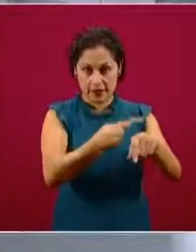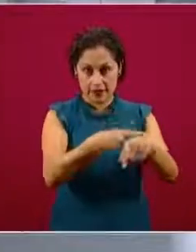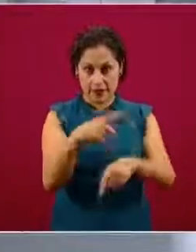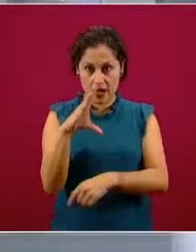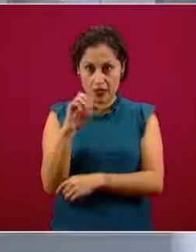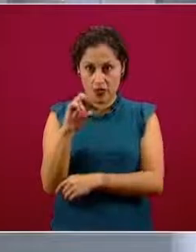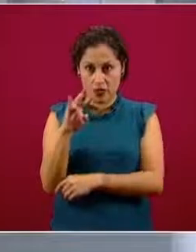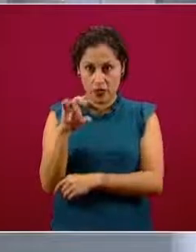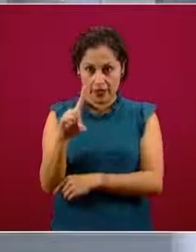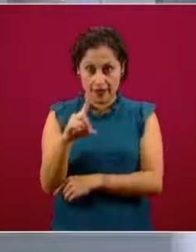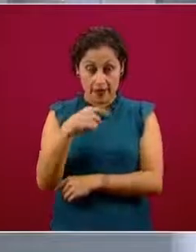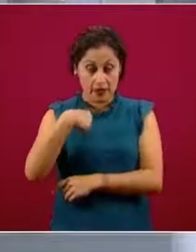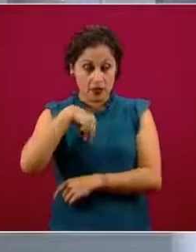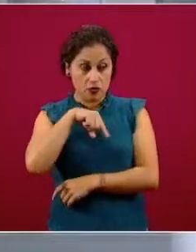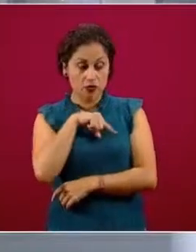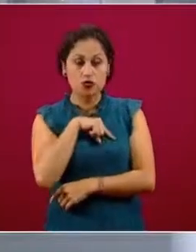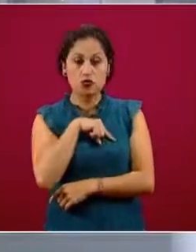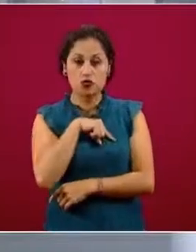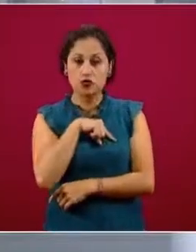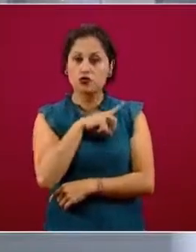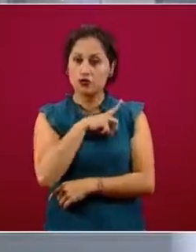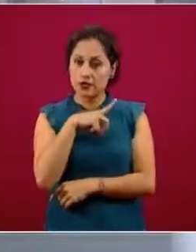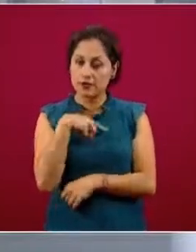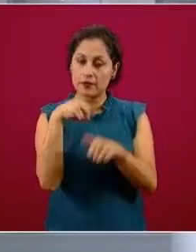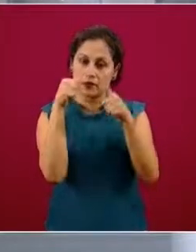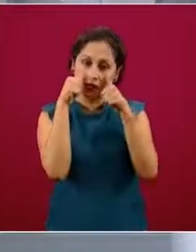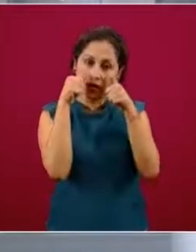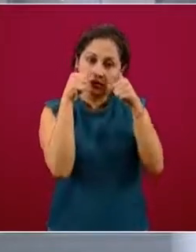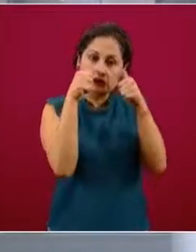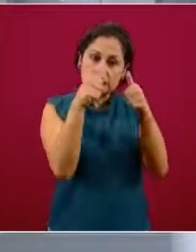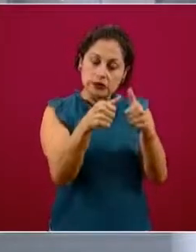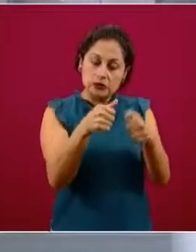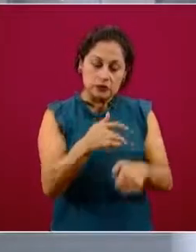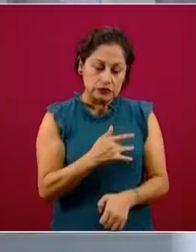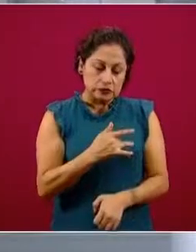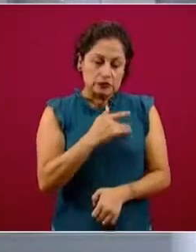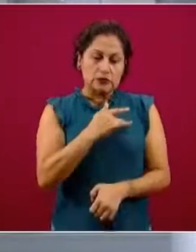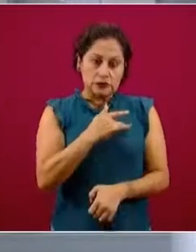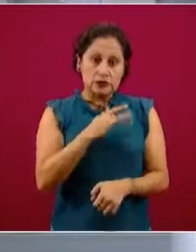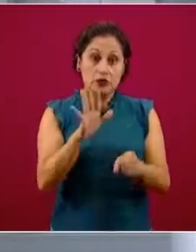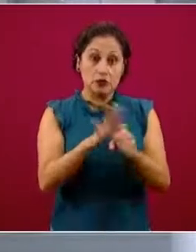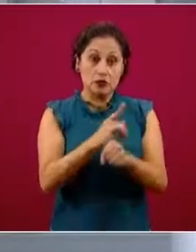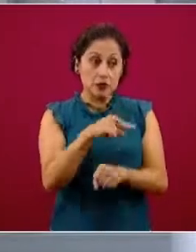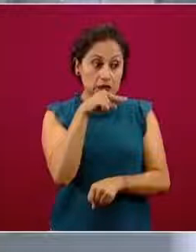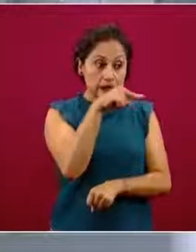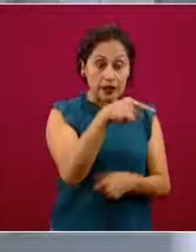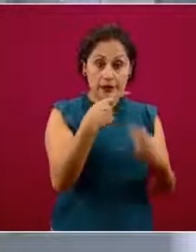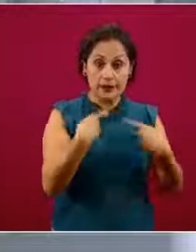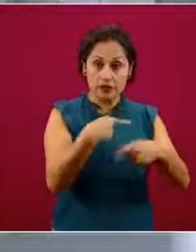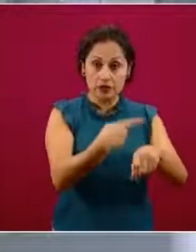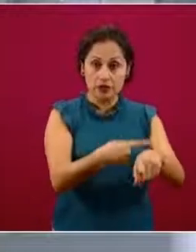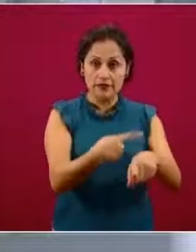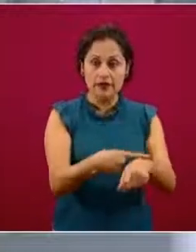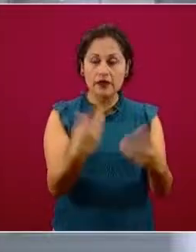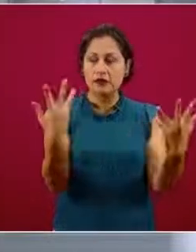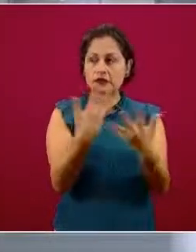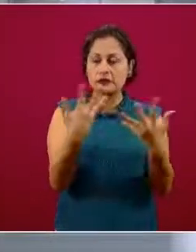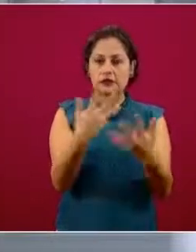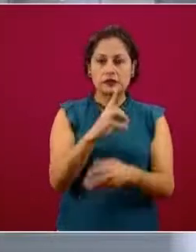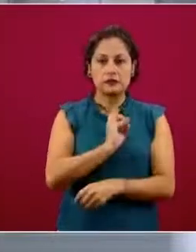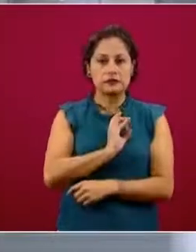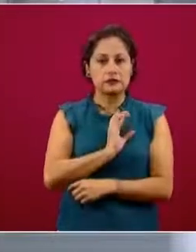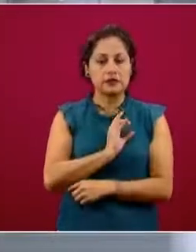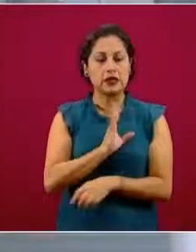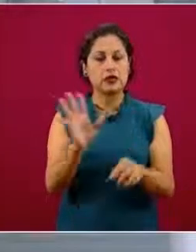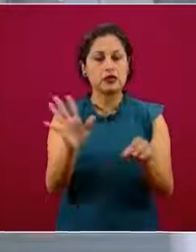debemos ser muy sensibles, porque esa persona también tiene miedo, también está consternada porque cambió su vida